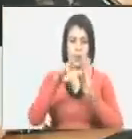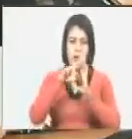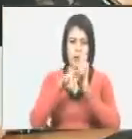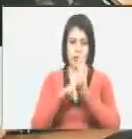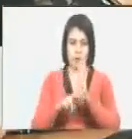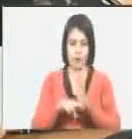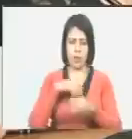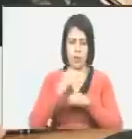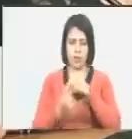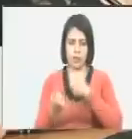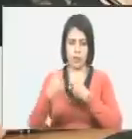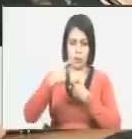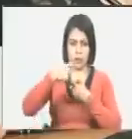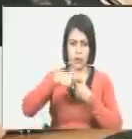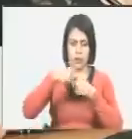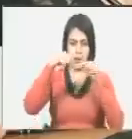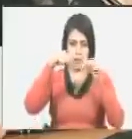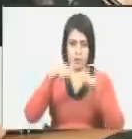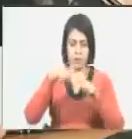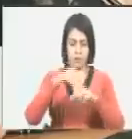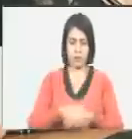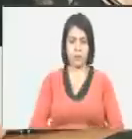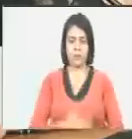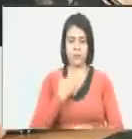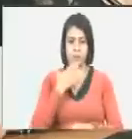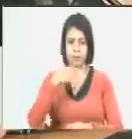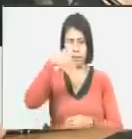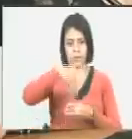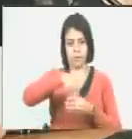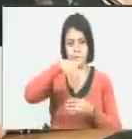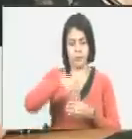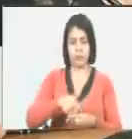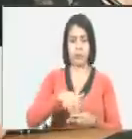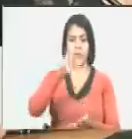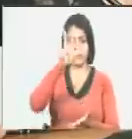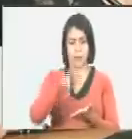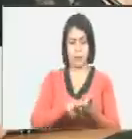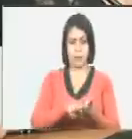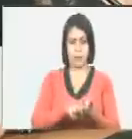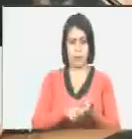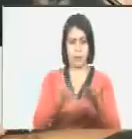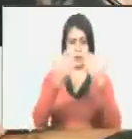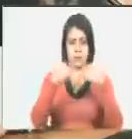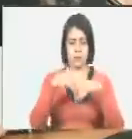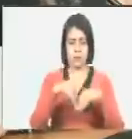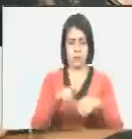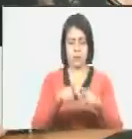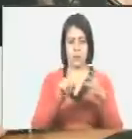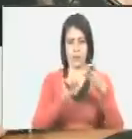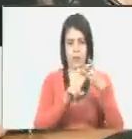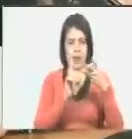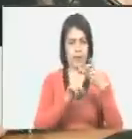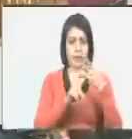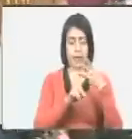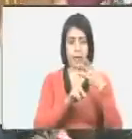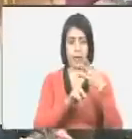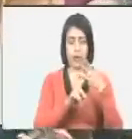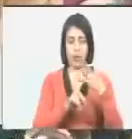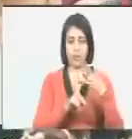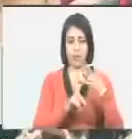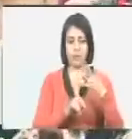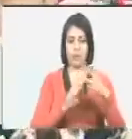reglamentaria para ser incluido en el orden del día. Sometida a votación, resultó aprobada. Tercer punto de la